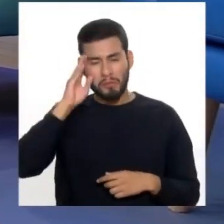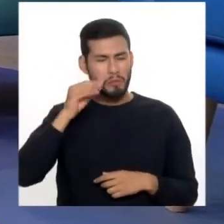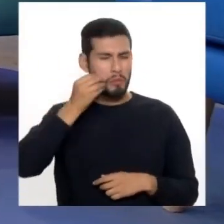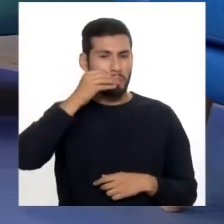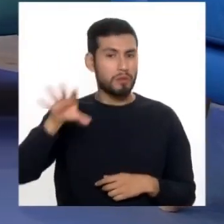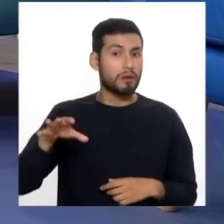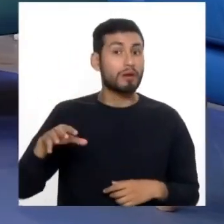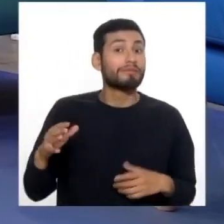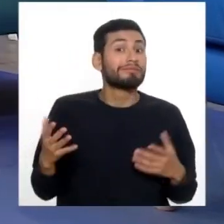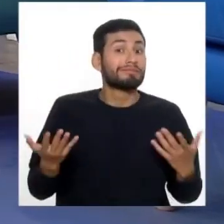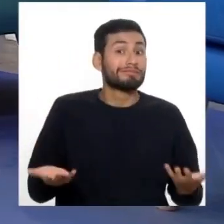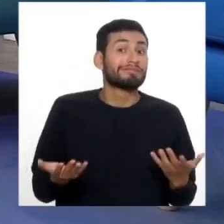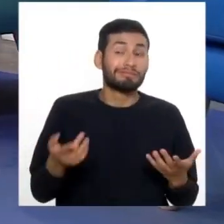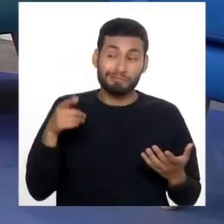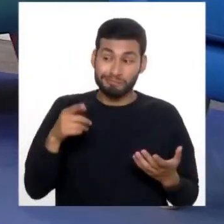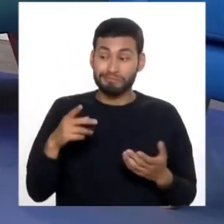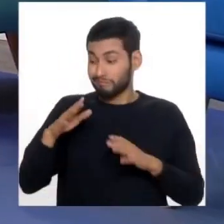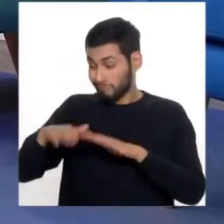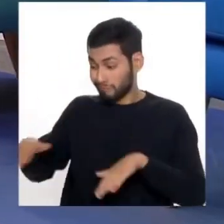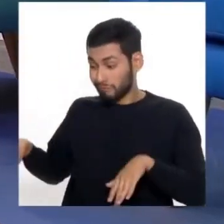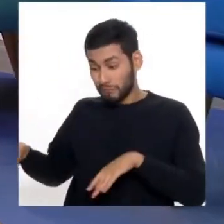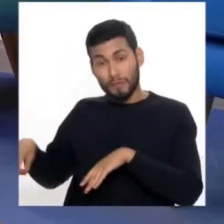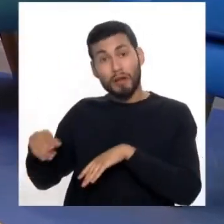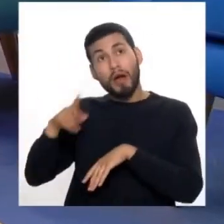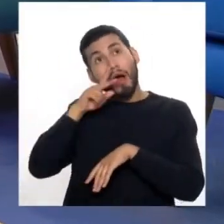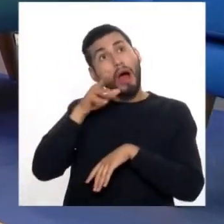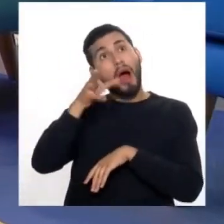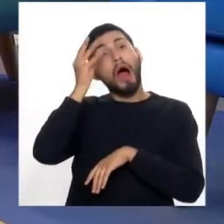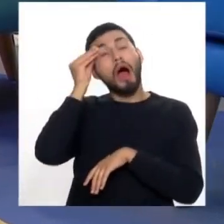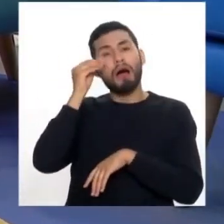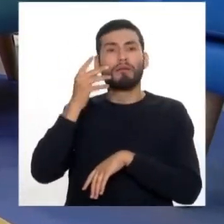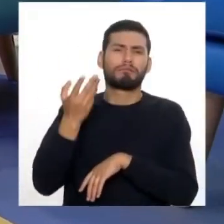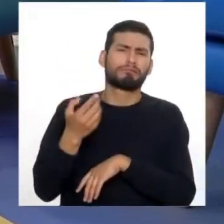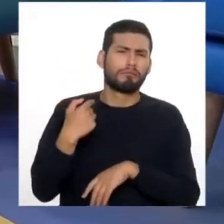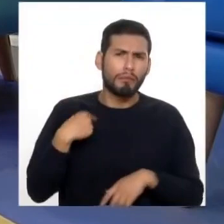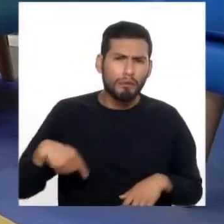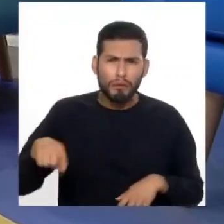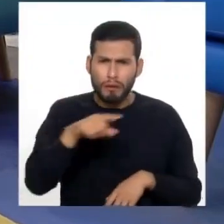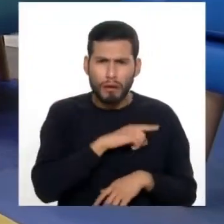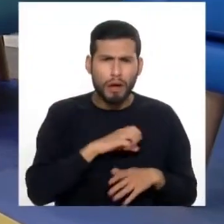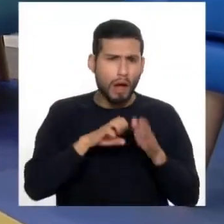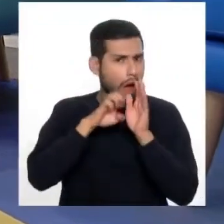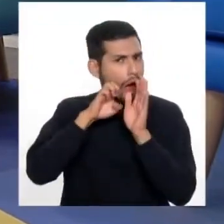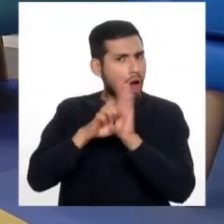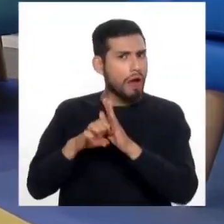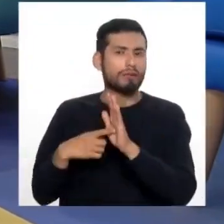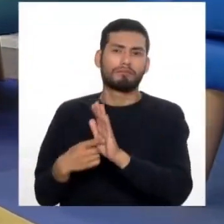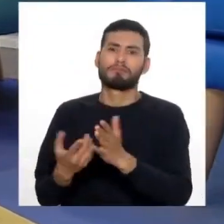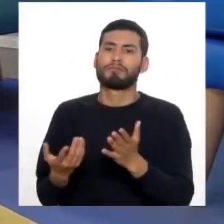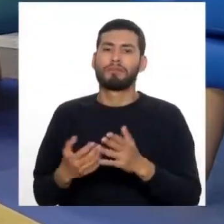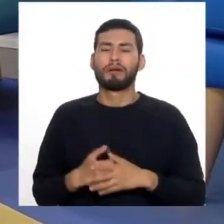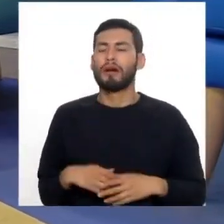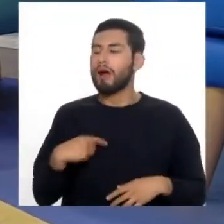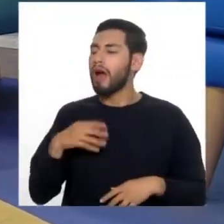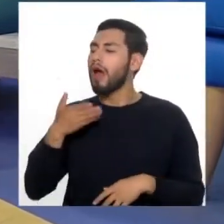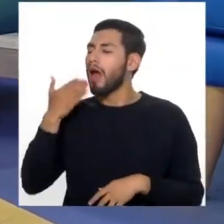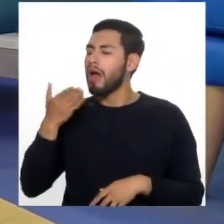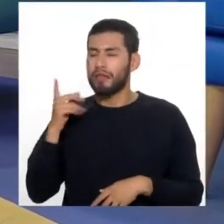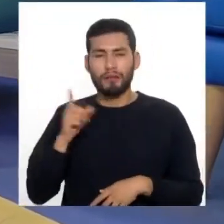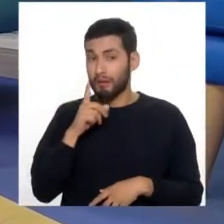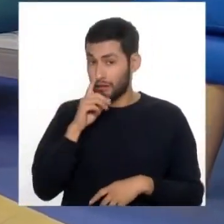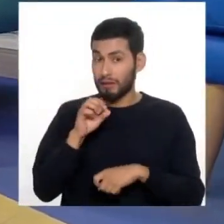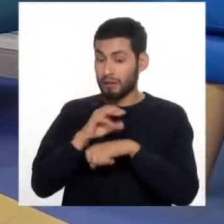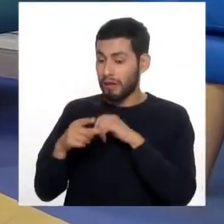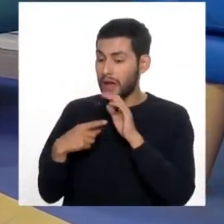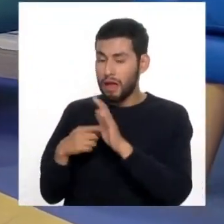Y eso es lo que estamos enseñando. Los chicos aprenden con el ejemplo más que con el consejo. Así que también vamos a formar a estos futuros